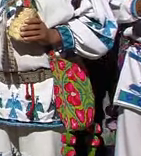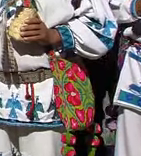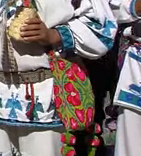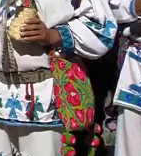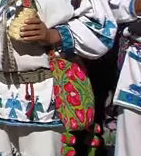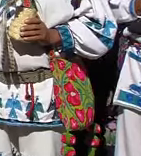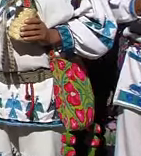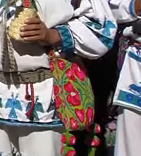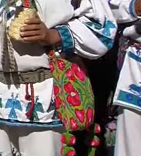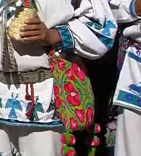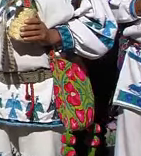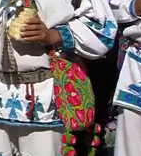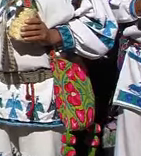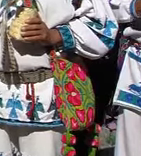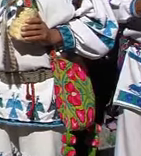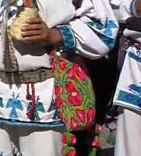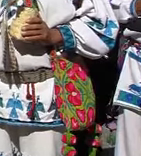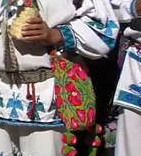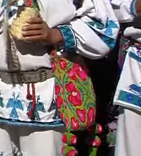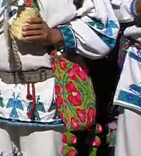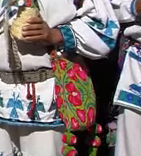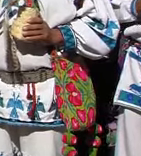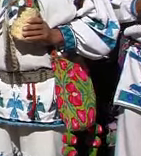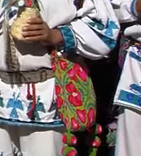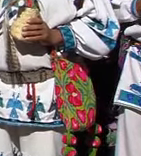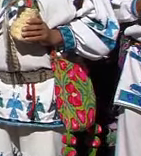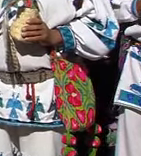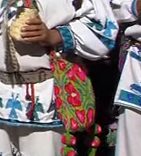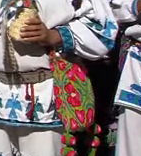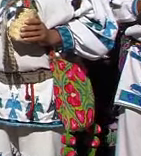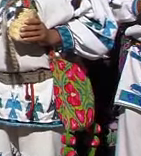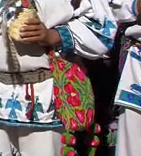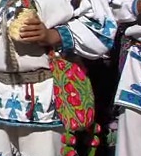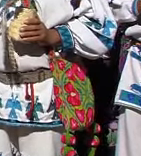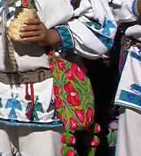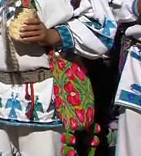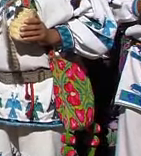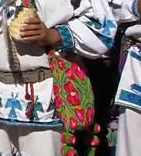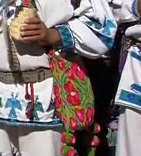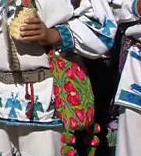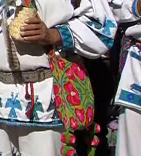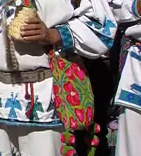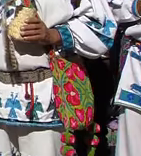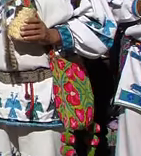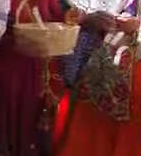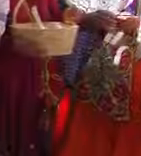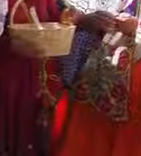por ninguna empresa, por ninguna minera,